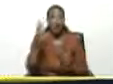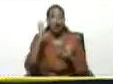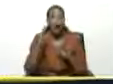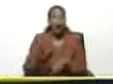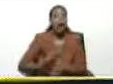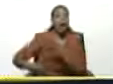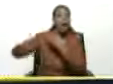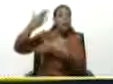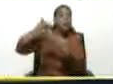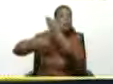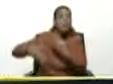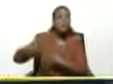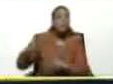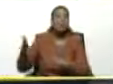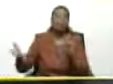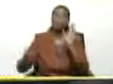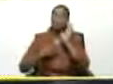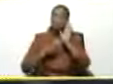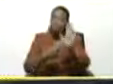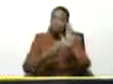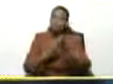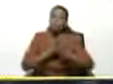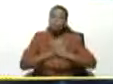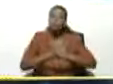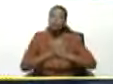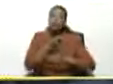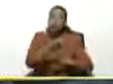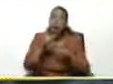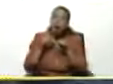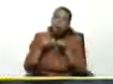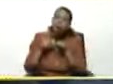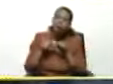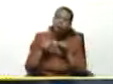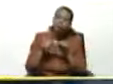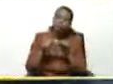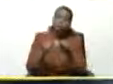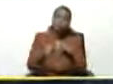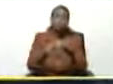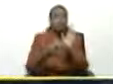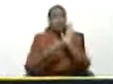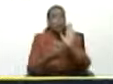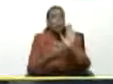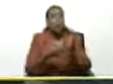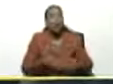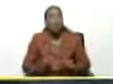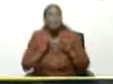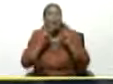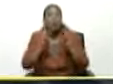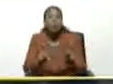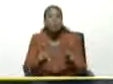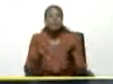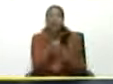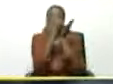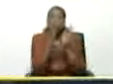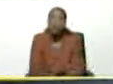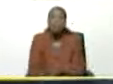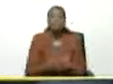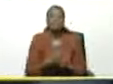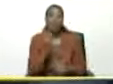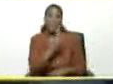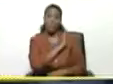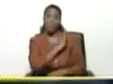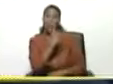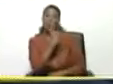alguna es una gran demostración de amor que usted le está dando a la juventud de monagas esta sede propia